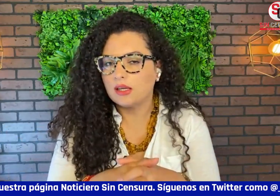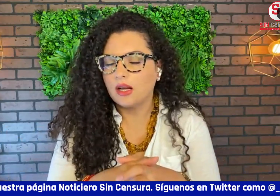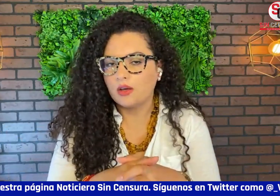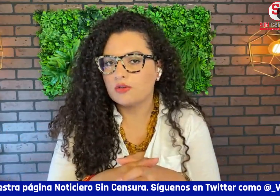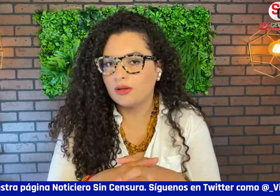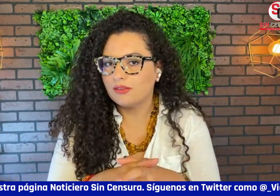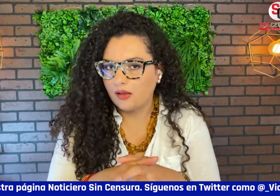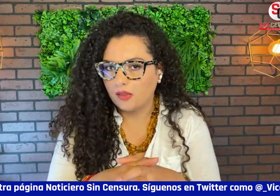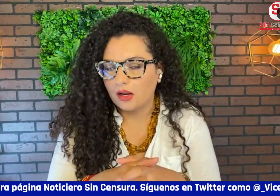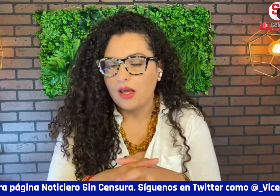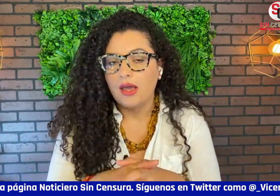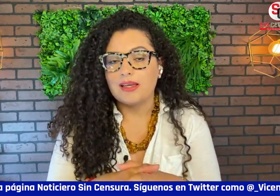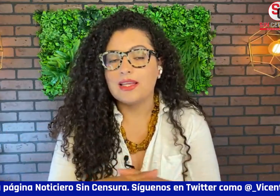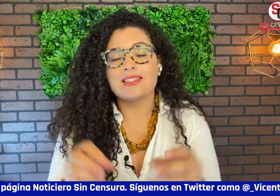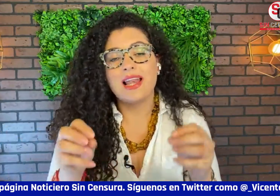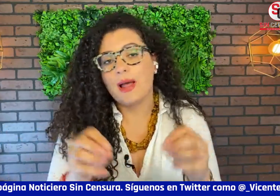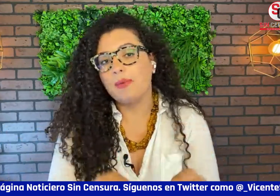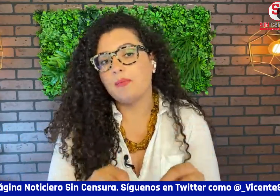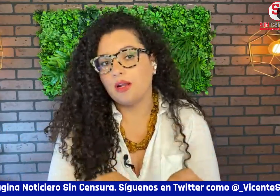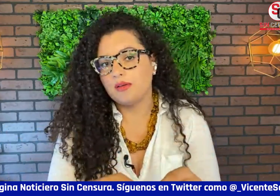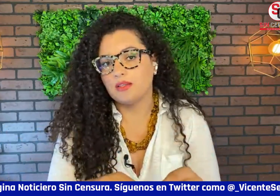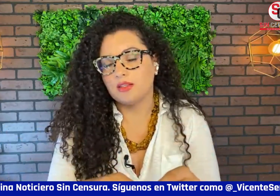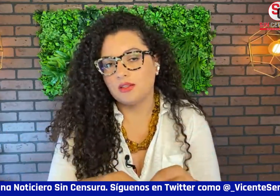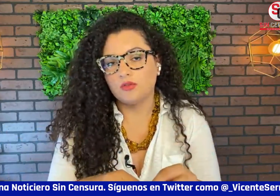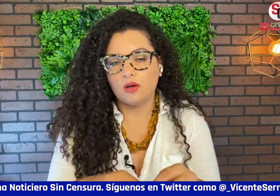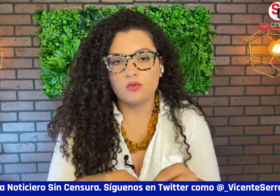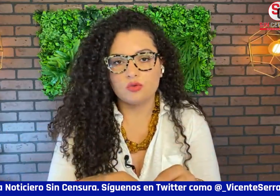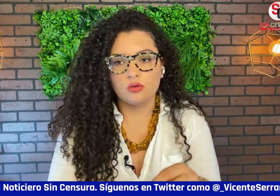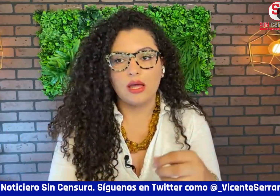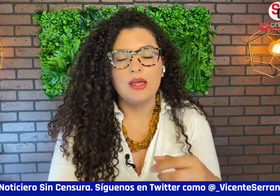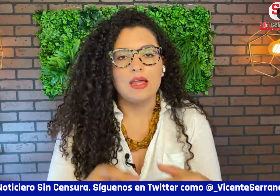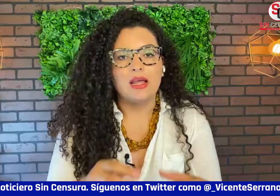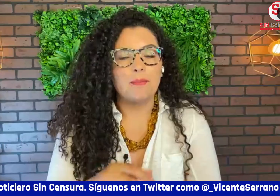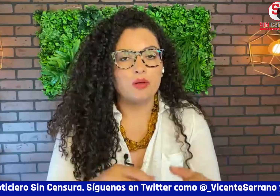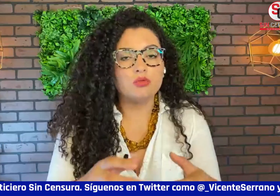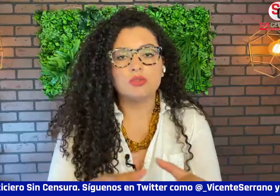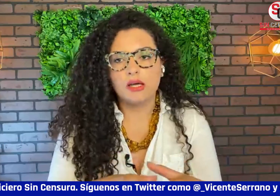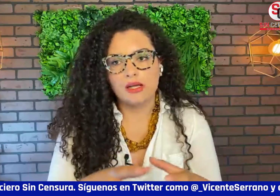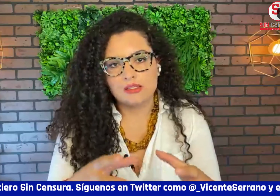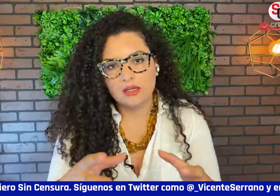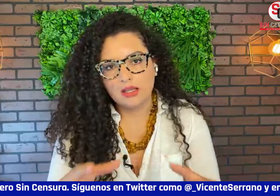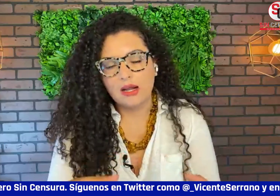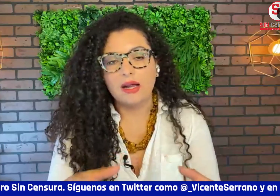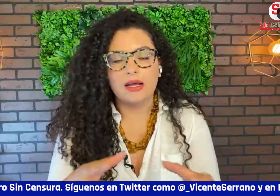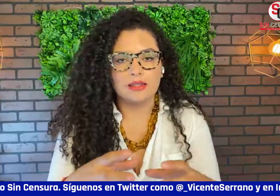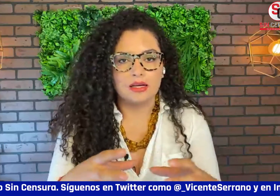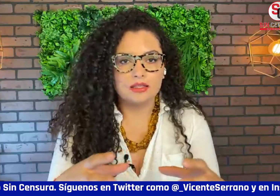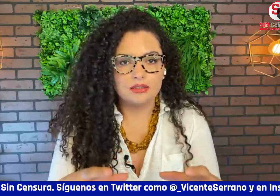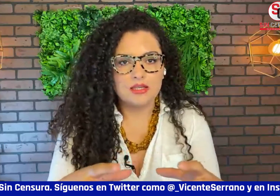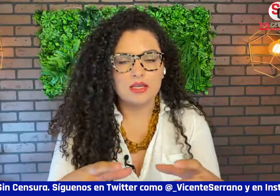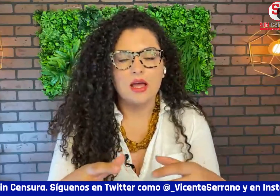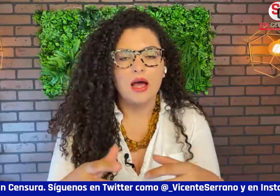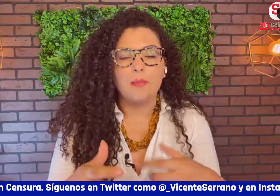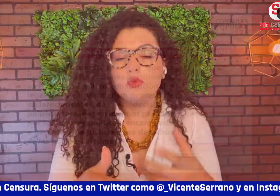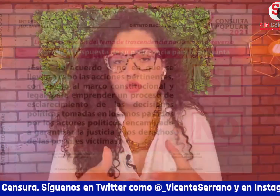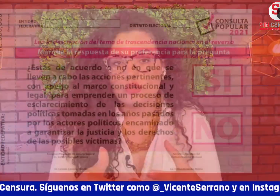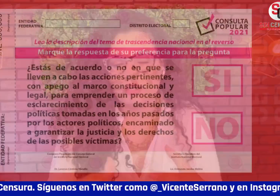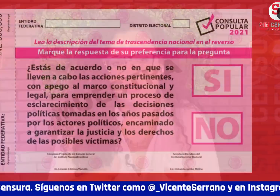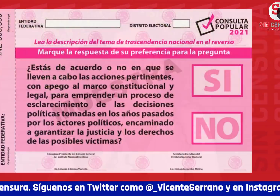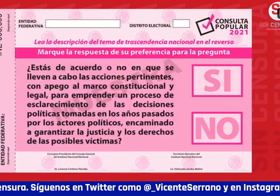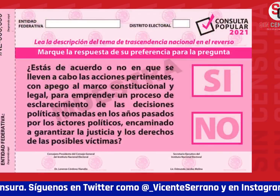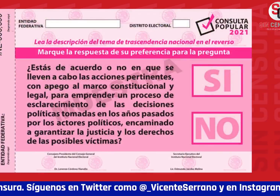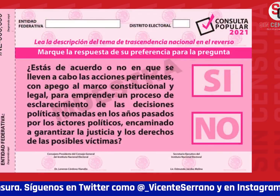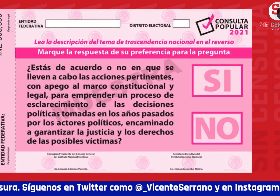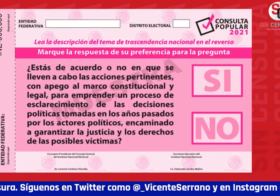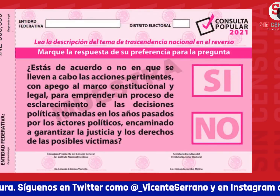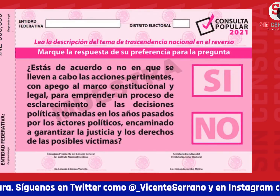probablemente ni siquiera ellos lo entienden. Esta es la primera vez que se está haciendo una consulta y la pregunta, al ser tan larga, tan extensa, a muchos